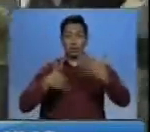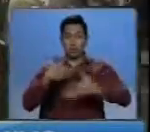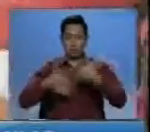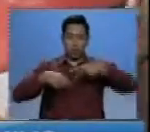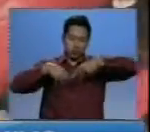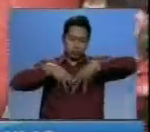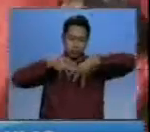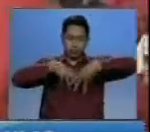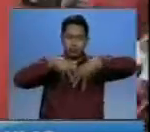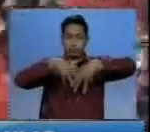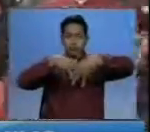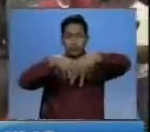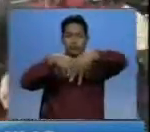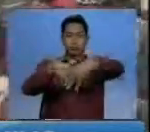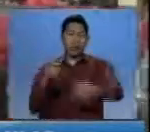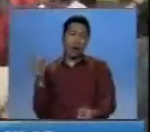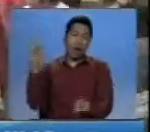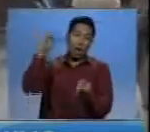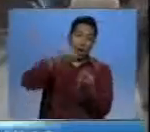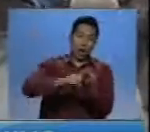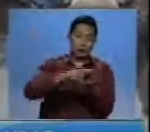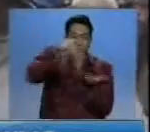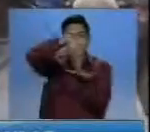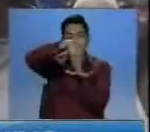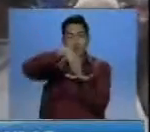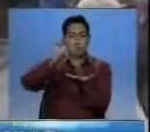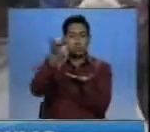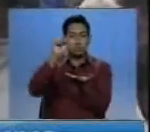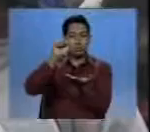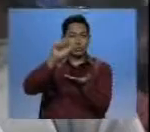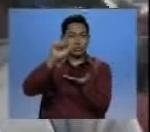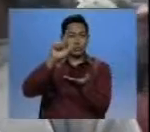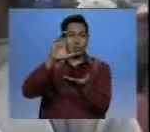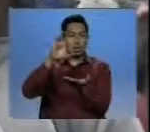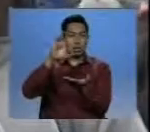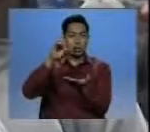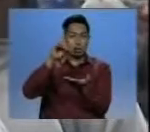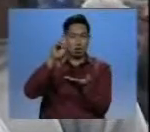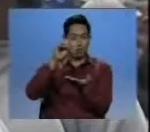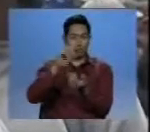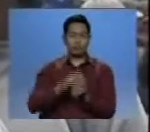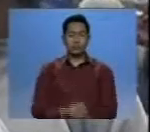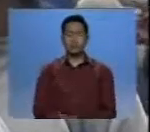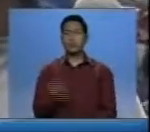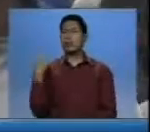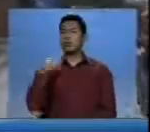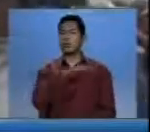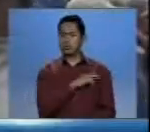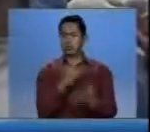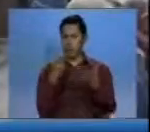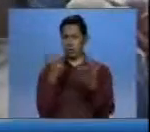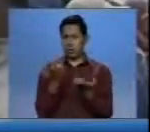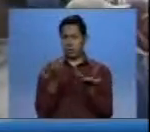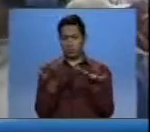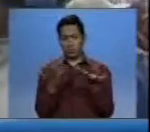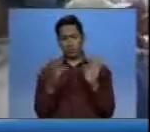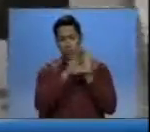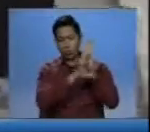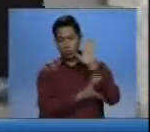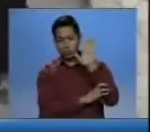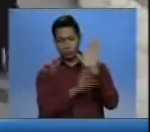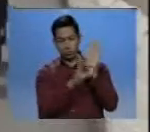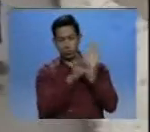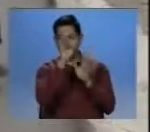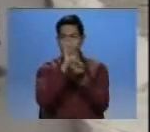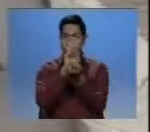hasta llegar al centro urbano del cantón Salcedo. Aquí queremos que el paquete de las enmiendas constitucionales se archive.